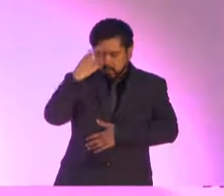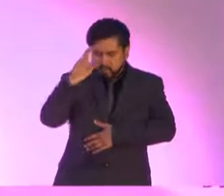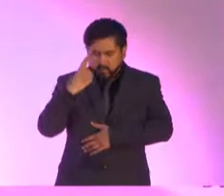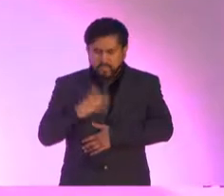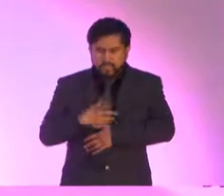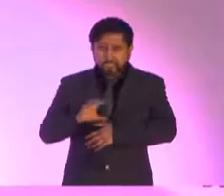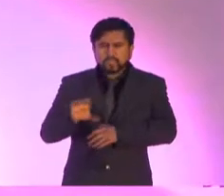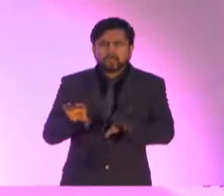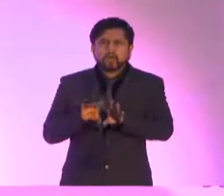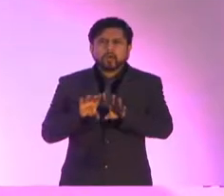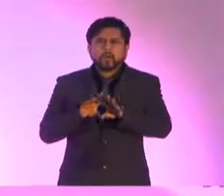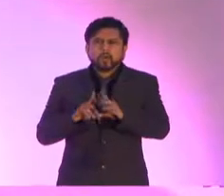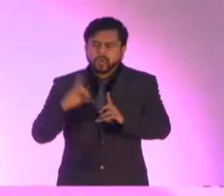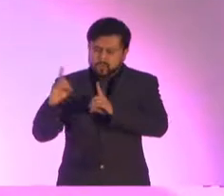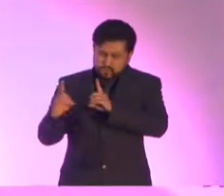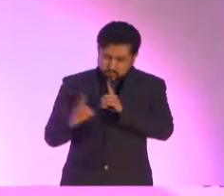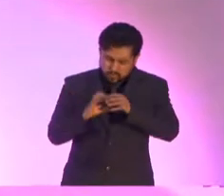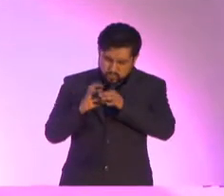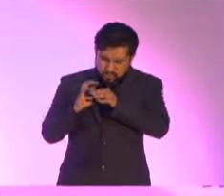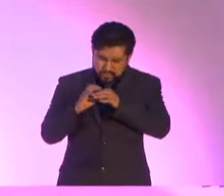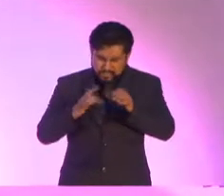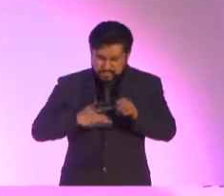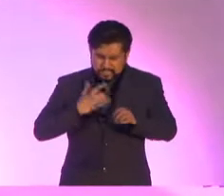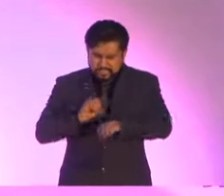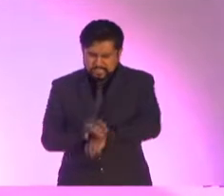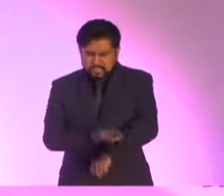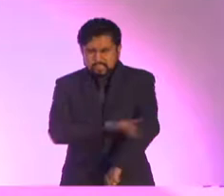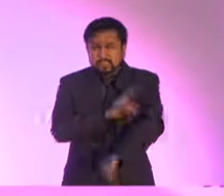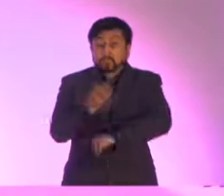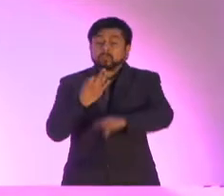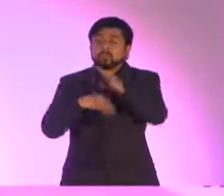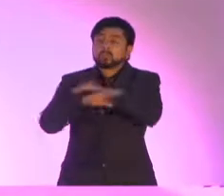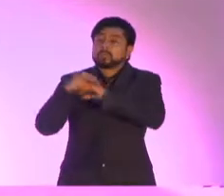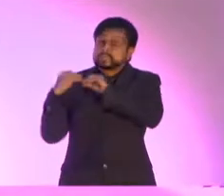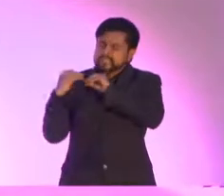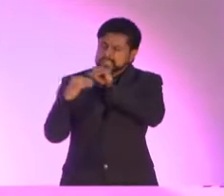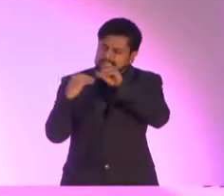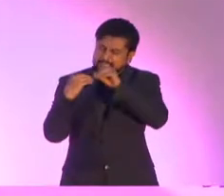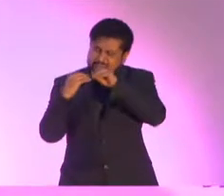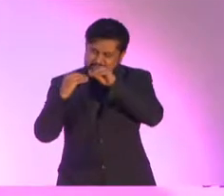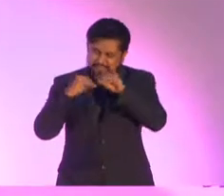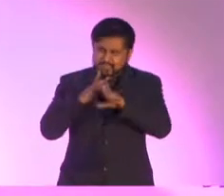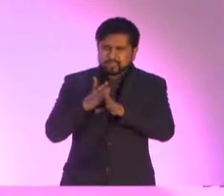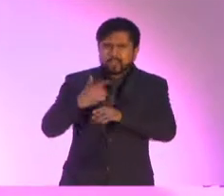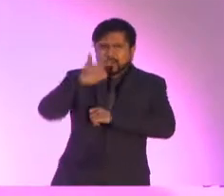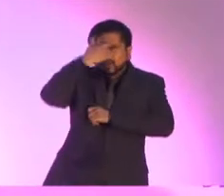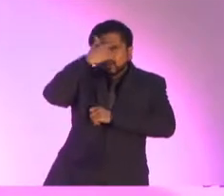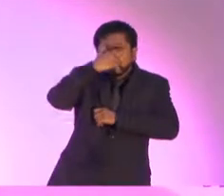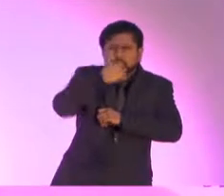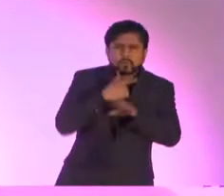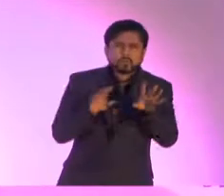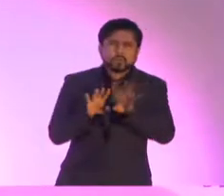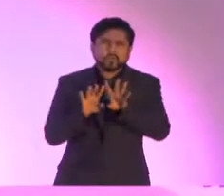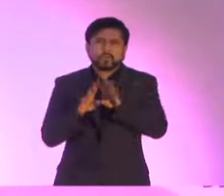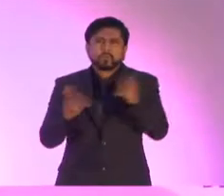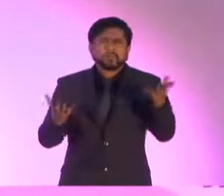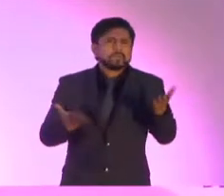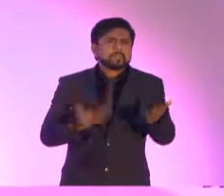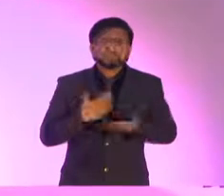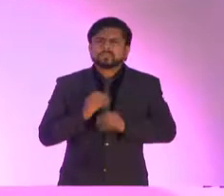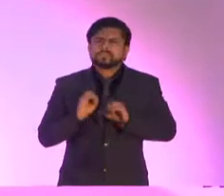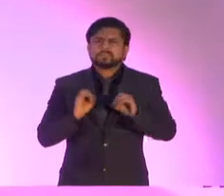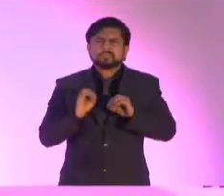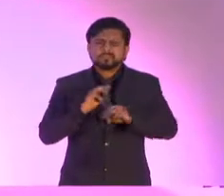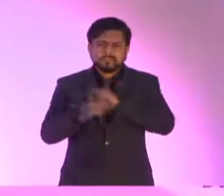un espasmo clandestino. Y todos los besos se amontonaban en nuestra noche como si no existiera un mundo